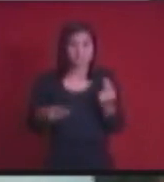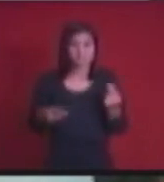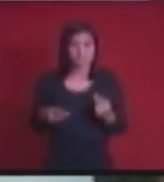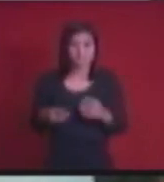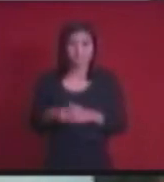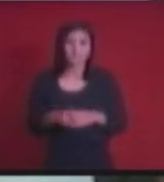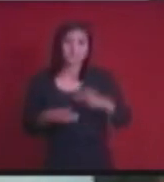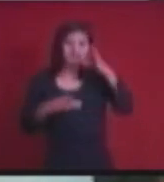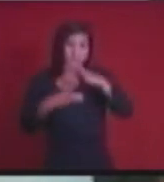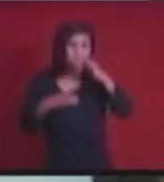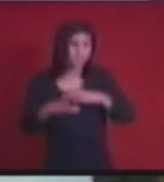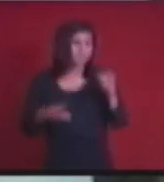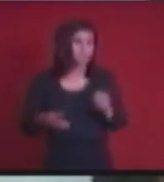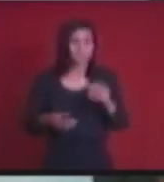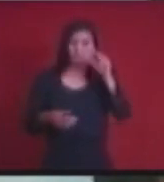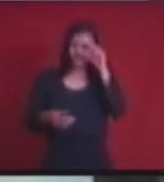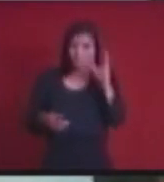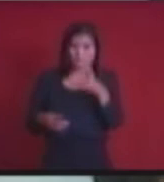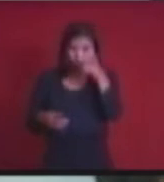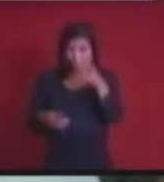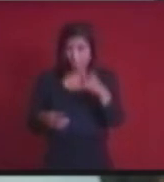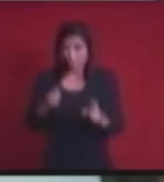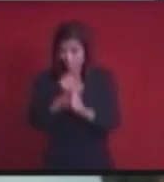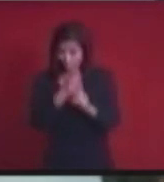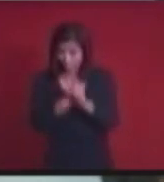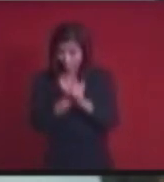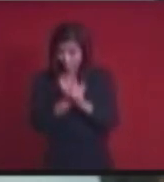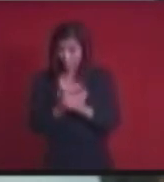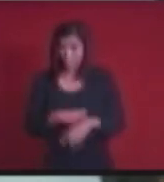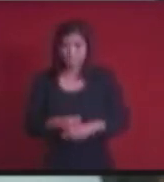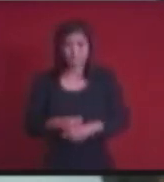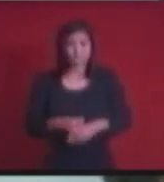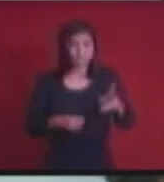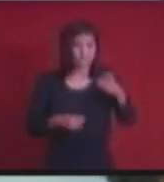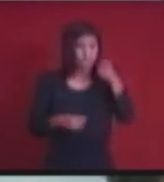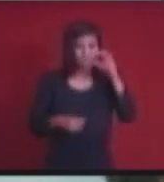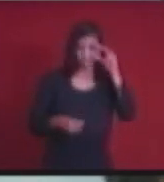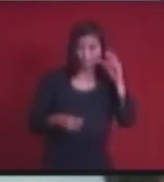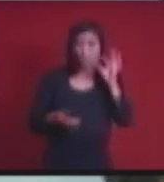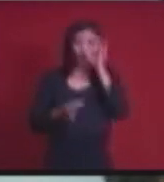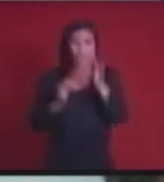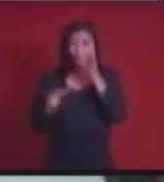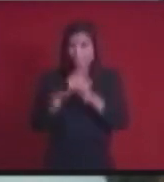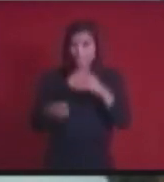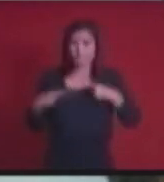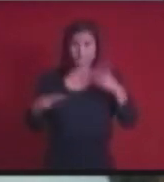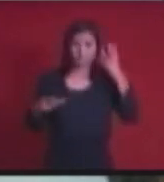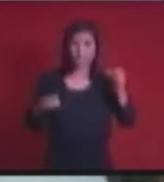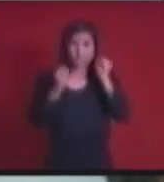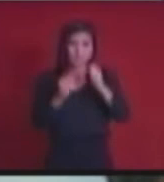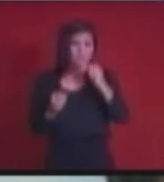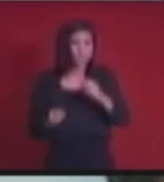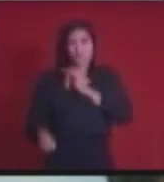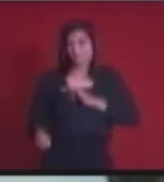el padrón electoral. Nacho, eso es un delito. Así no podría Nacho cumplir a los colimenses ni la